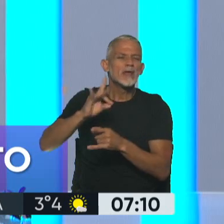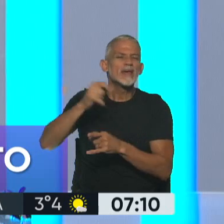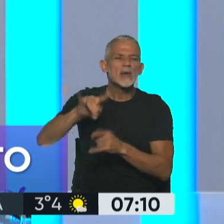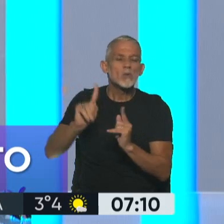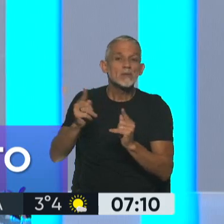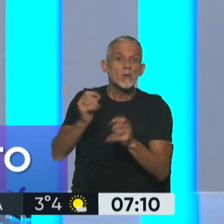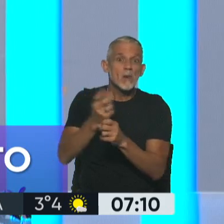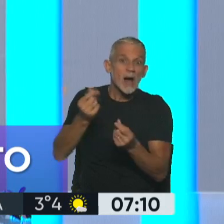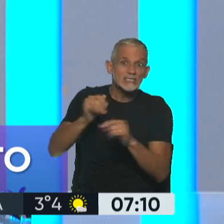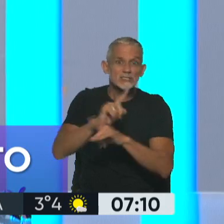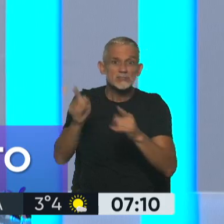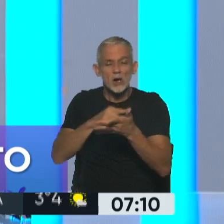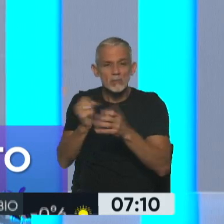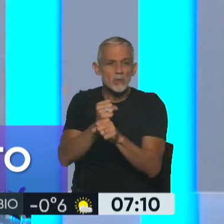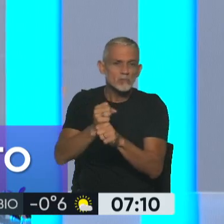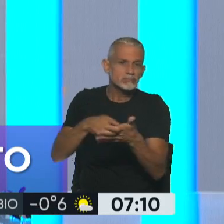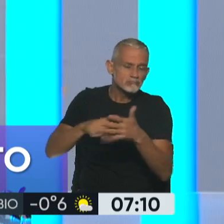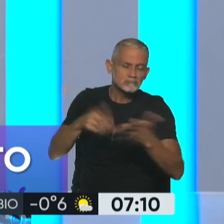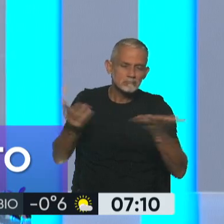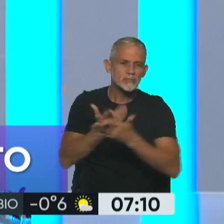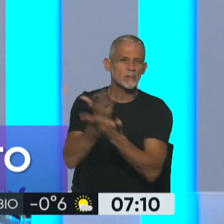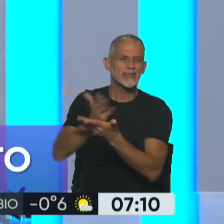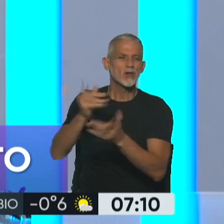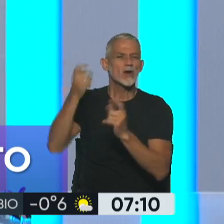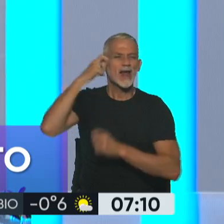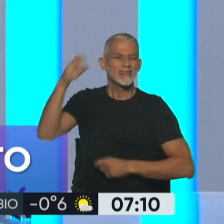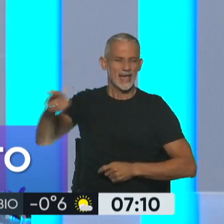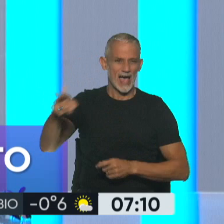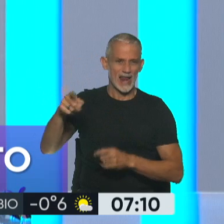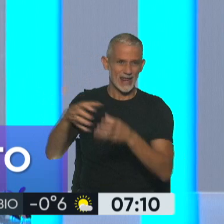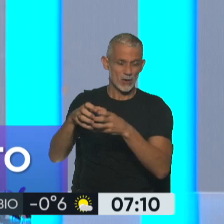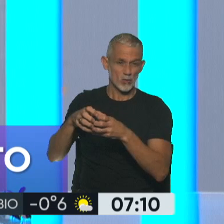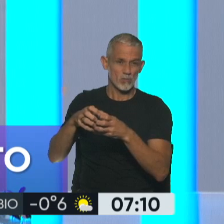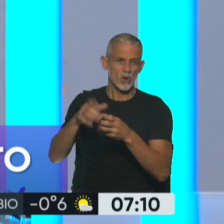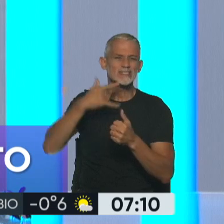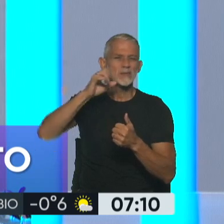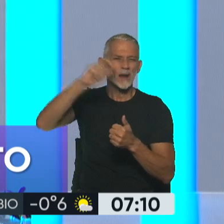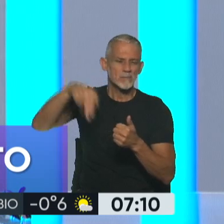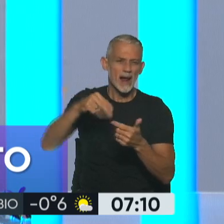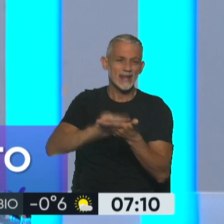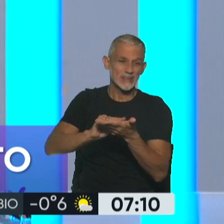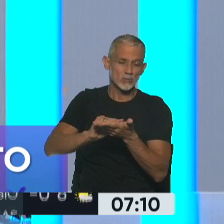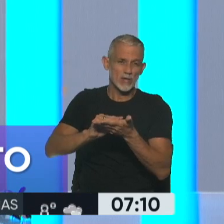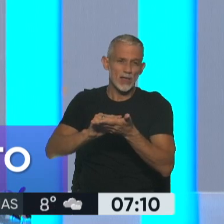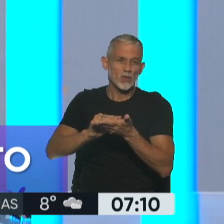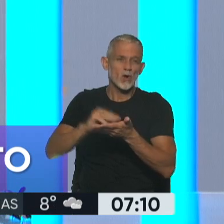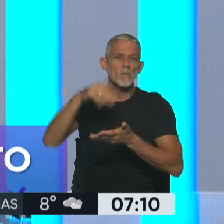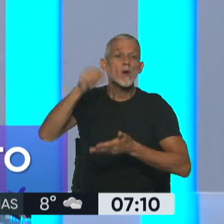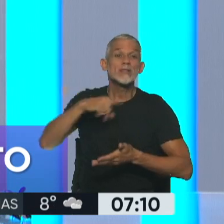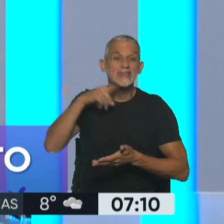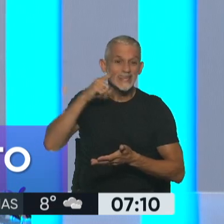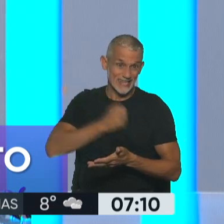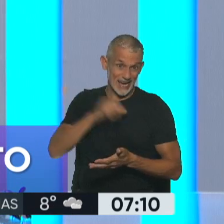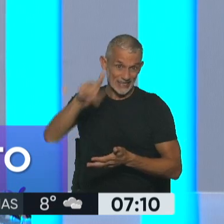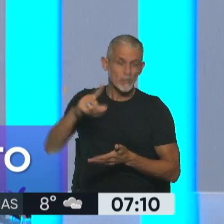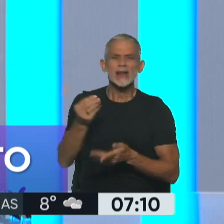lo menos así espera la oposición, tener respuestas a un pedido que hicieron los radicales, el senador Zimmerman y el diputado Francisco Monti de